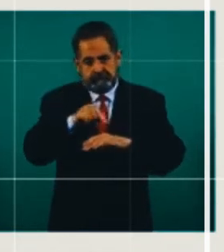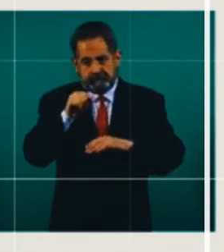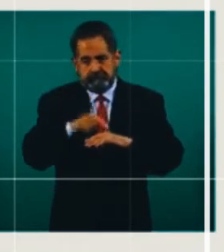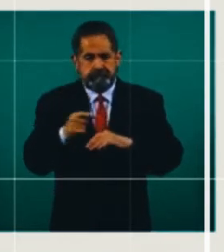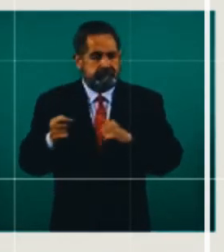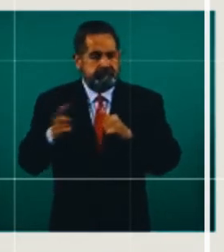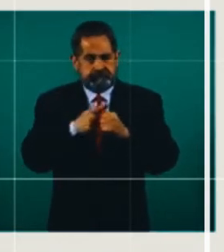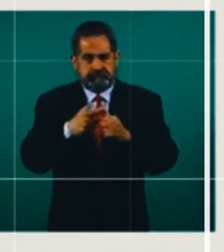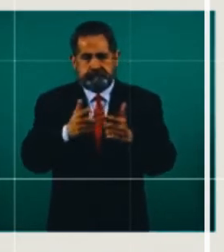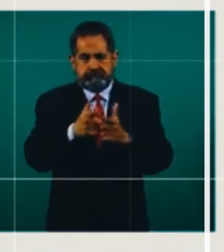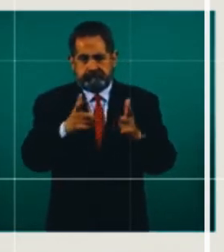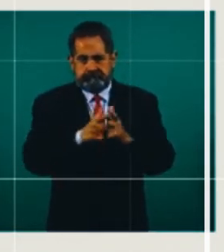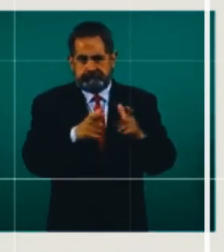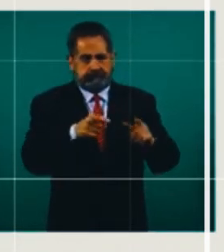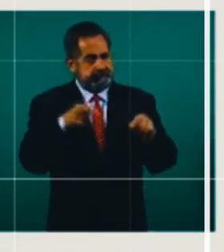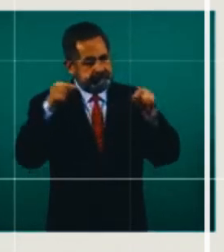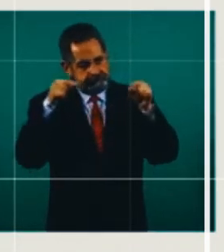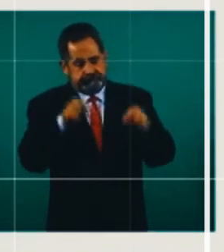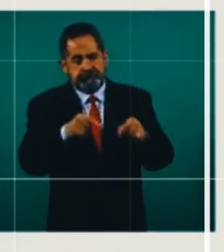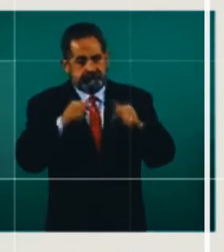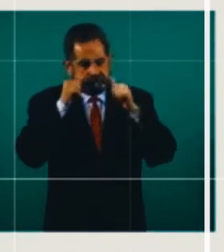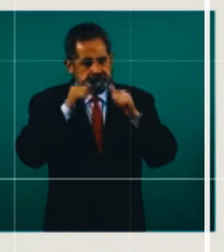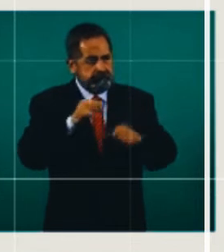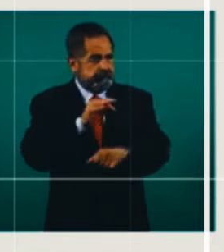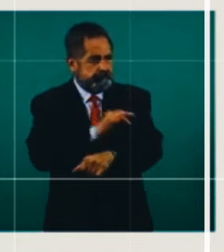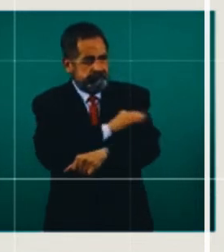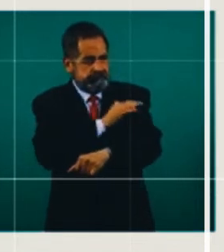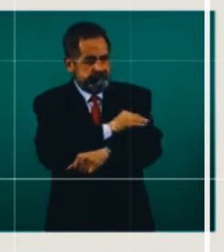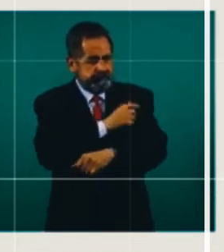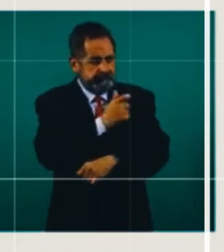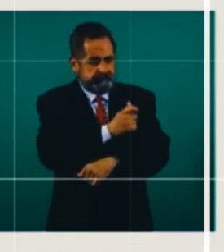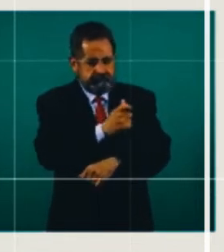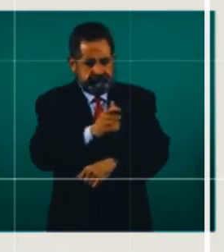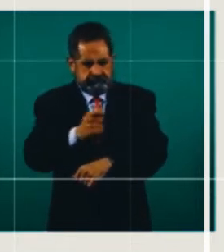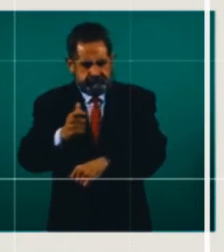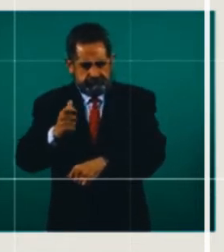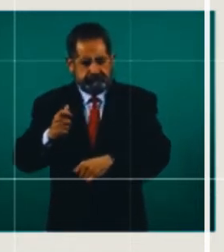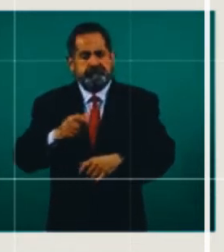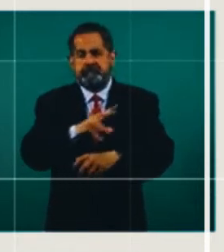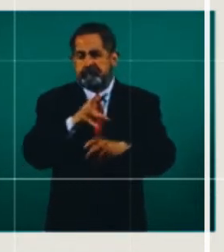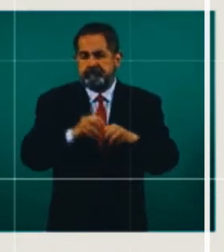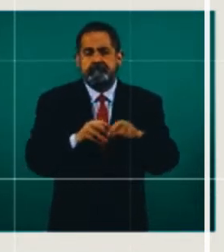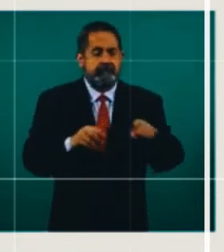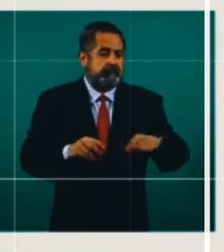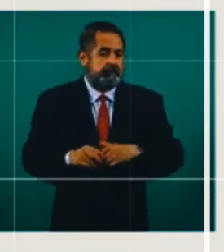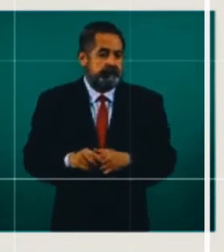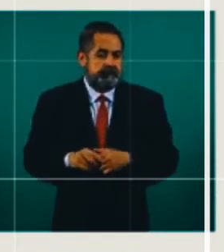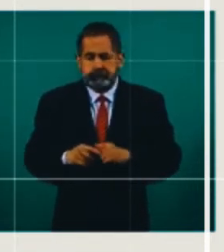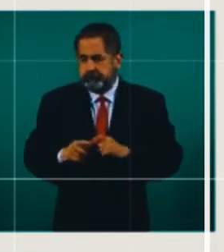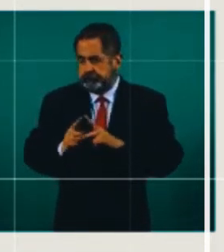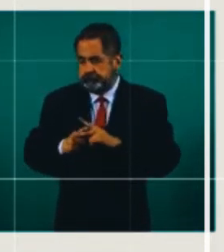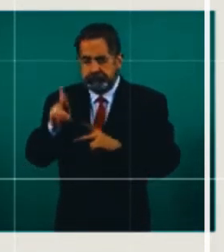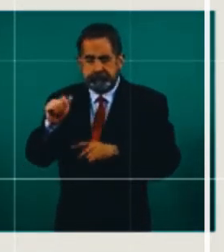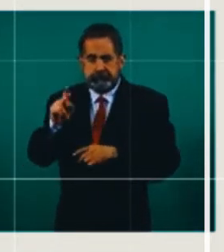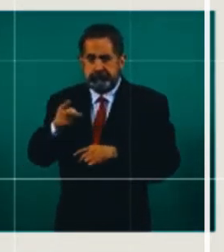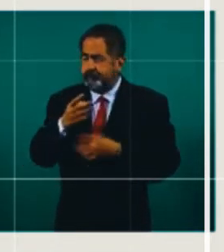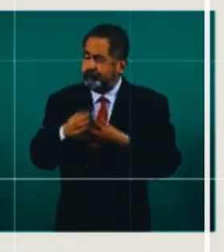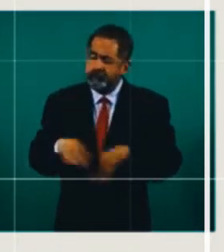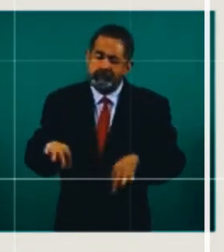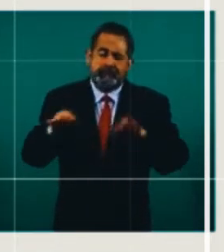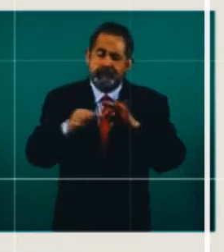primer elemento de atención en el plan de vacunación. Ya hemos comentado que, de acuerdo con la estrategia, es muy